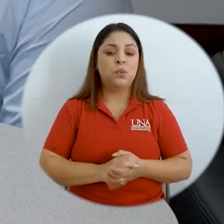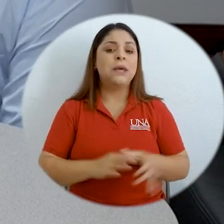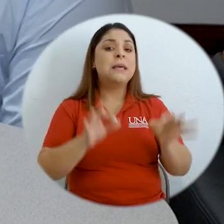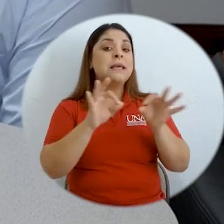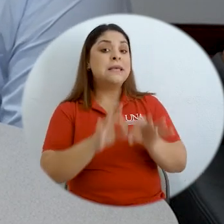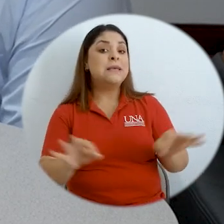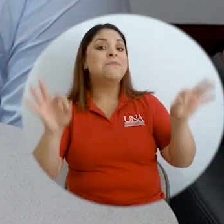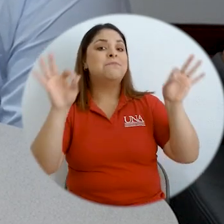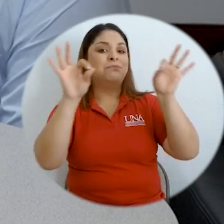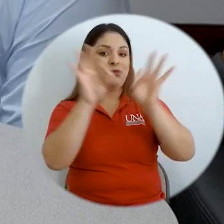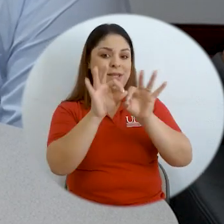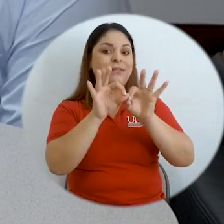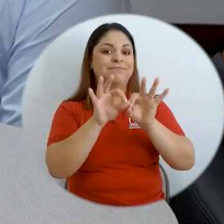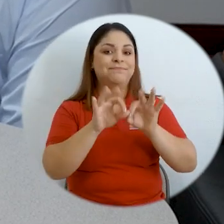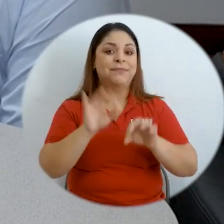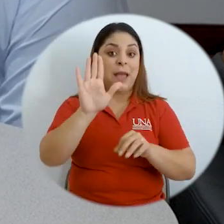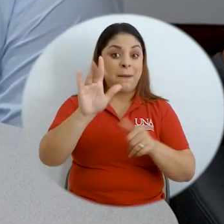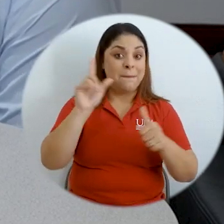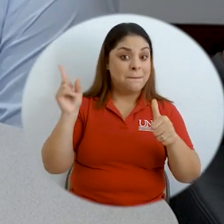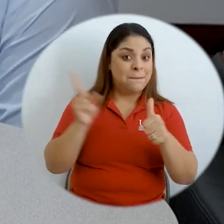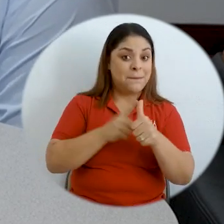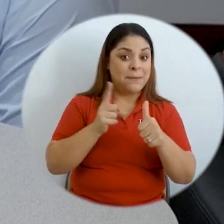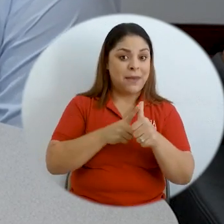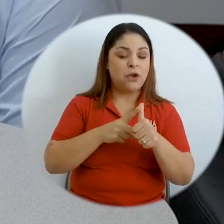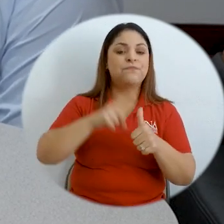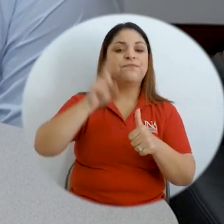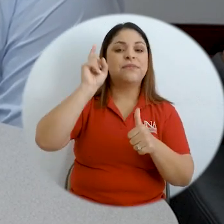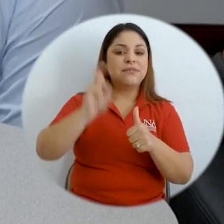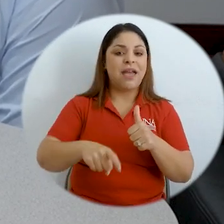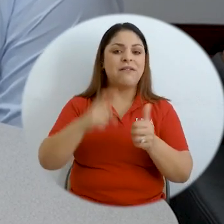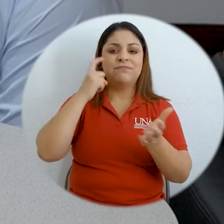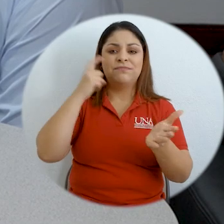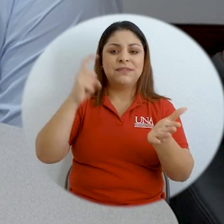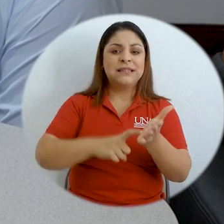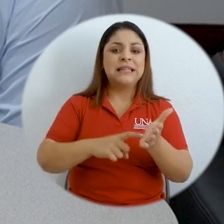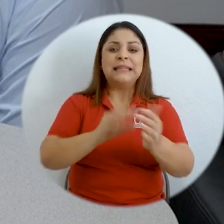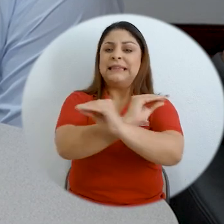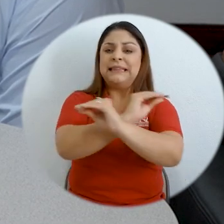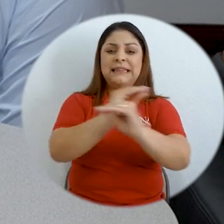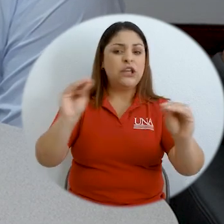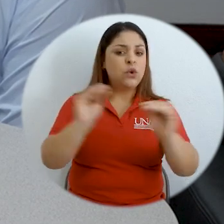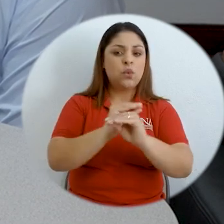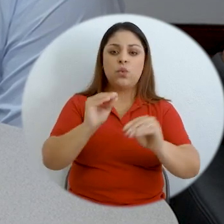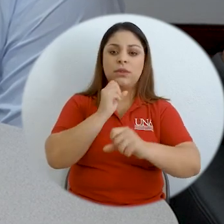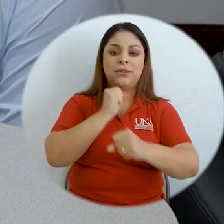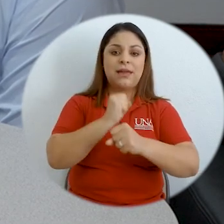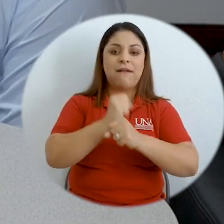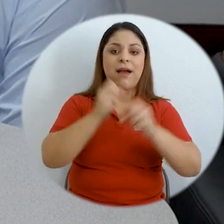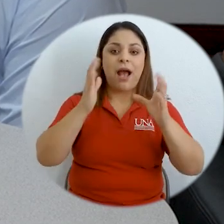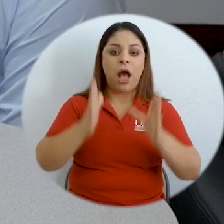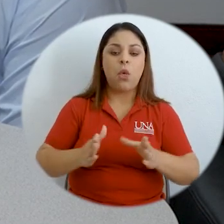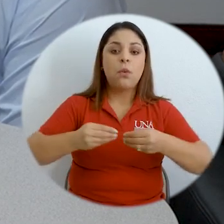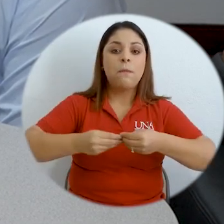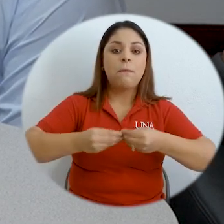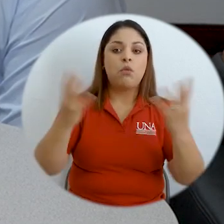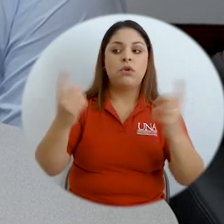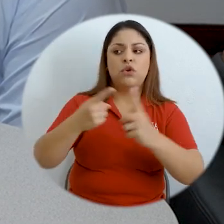Importantísimo, Guillermo. En primer lugar, tenemos que reconocer que ningún funcionario público desde